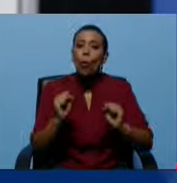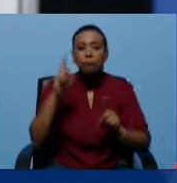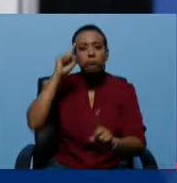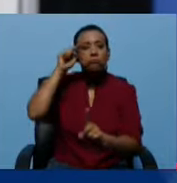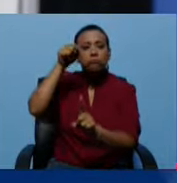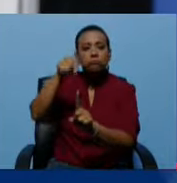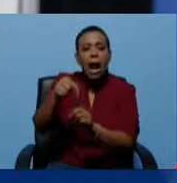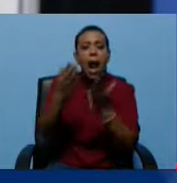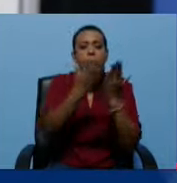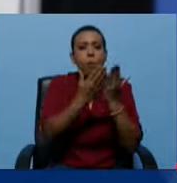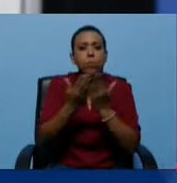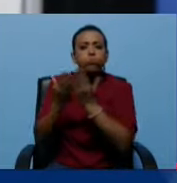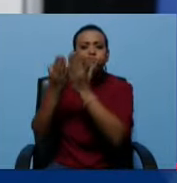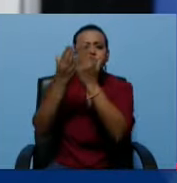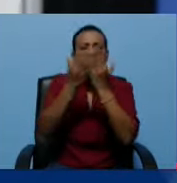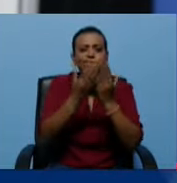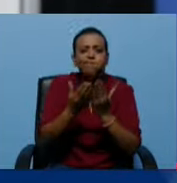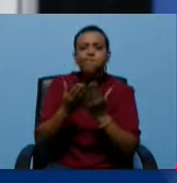destinada a